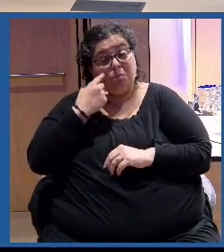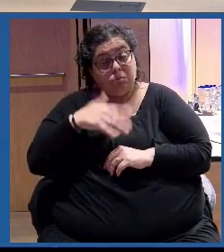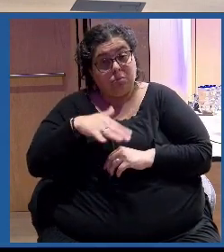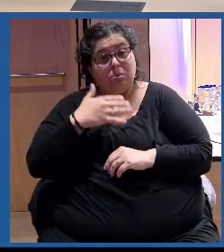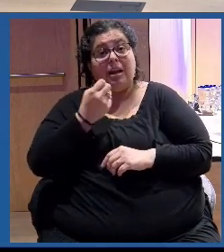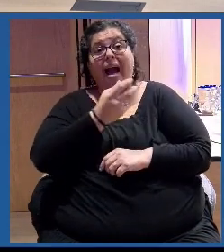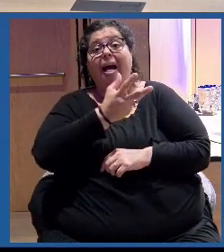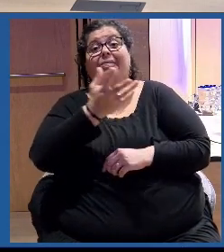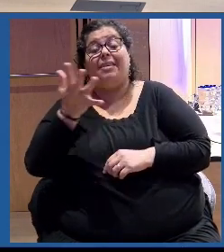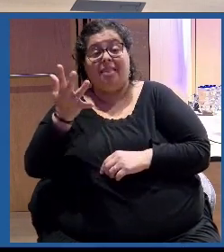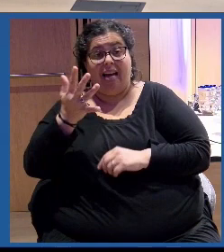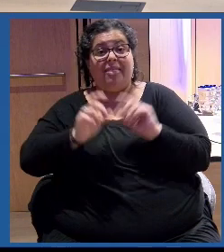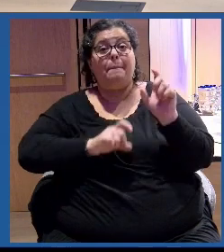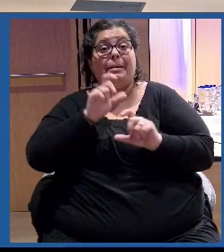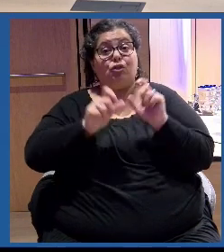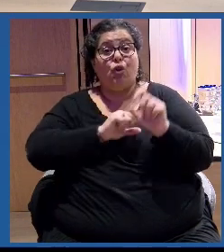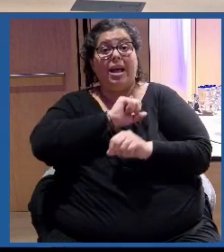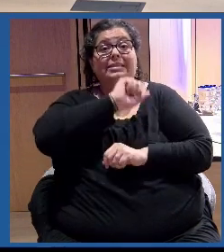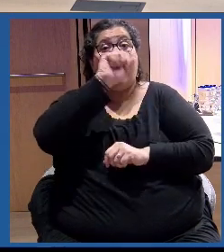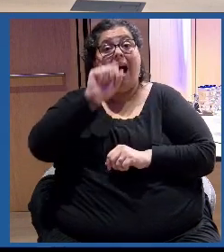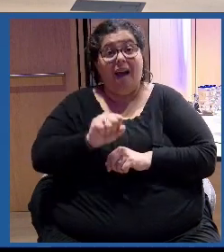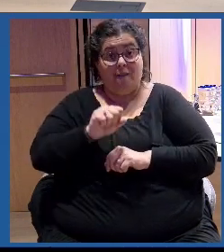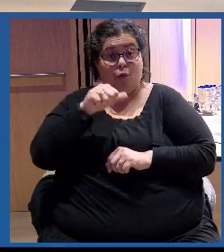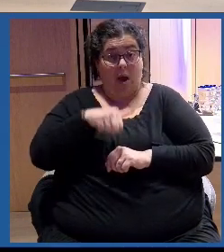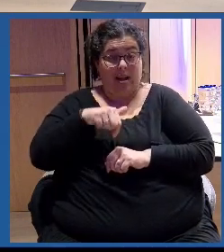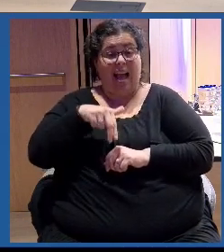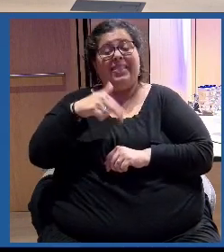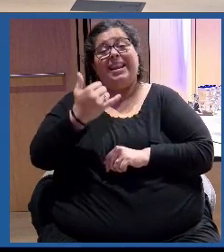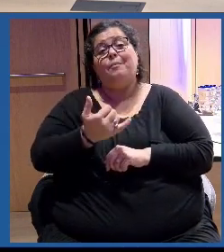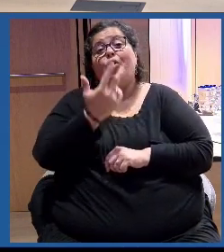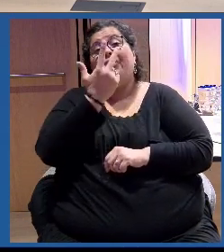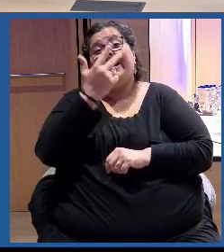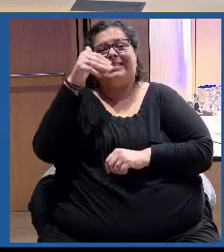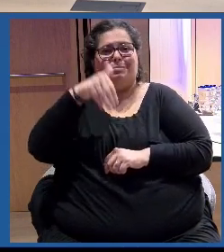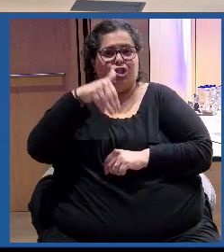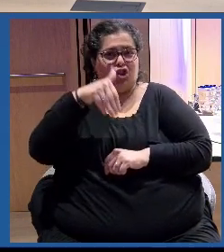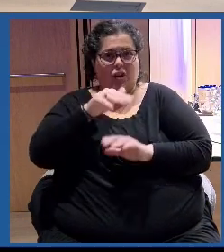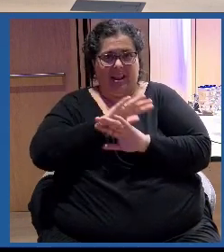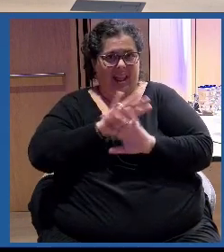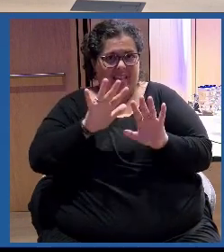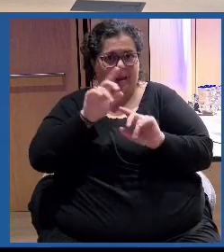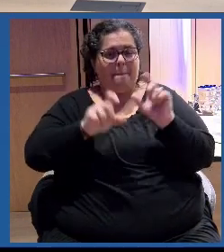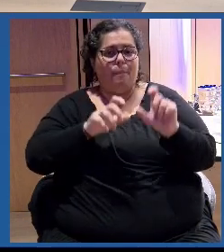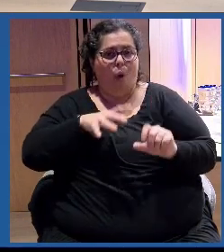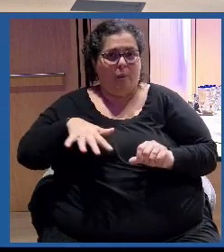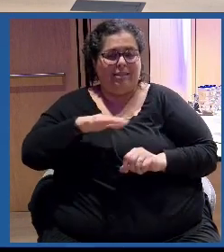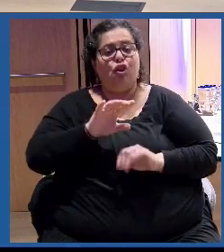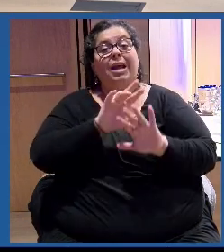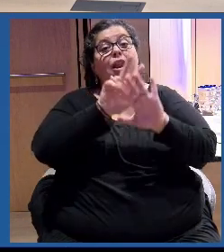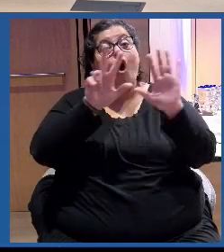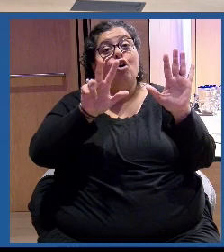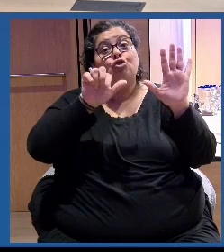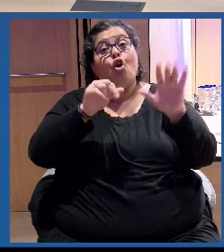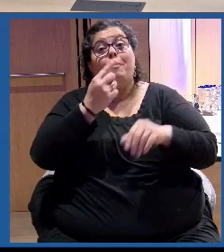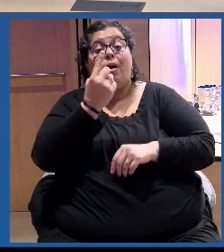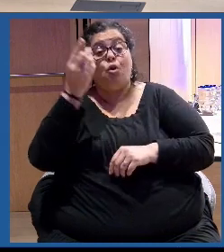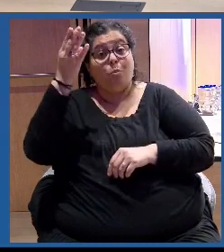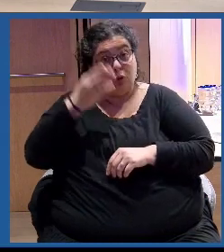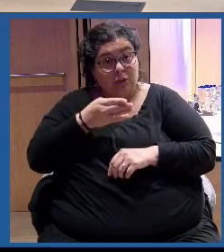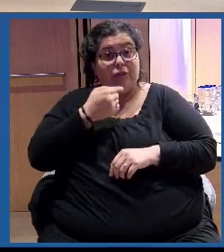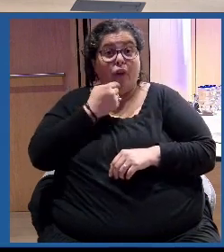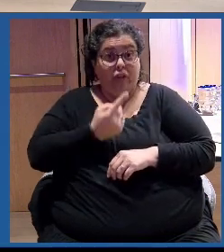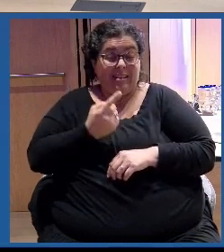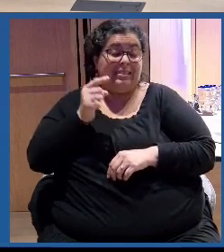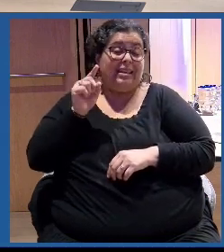de personas afro del país, porque en Uruguay, bueno, ustedes saben, 3 millones nada más. Y bueno, el 8,1% según el último censo